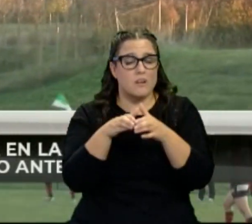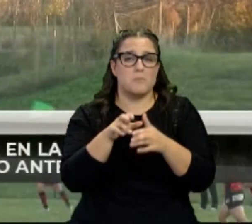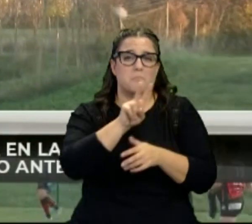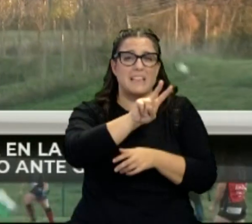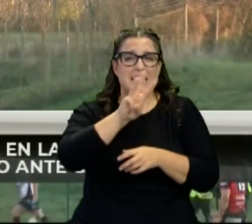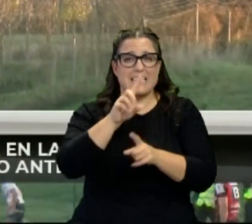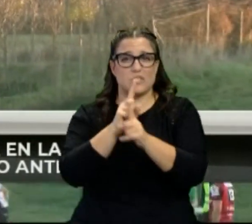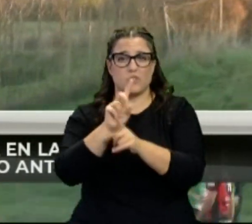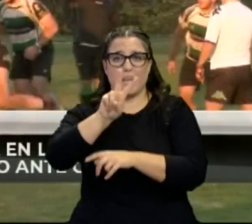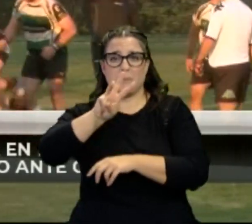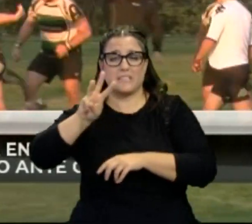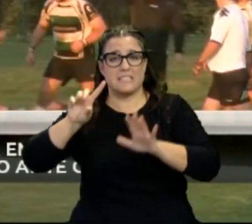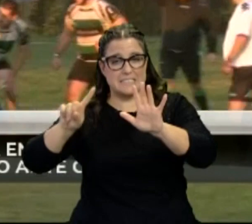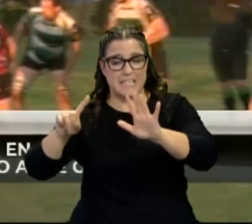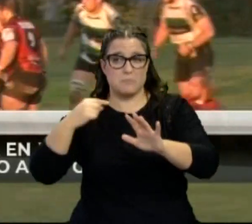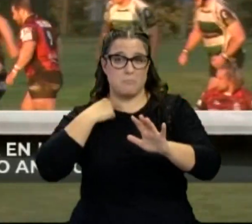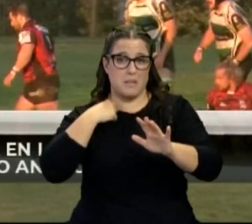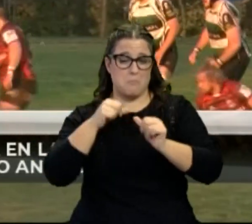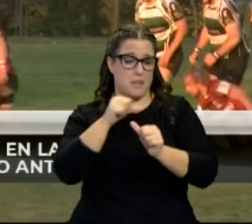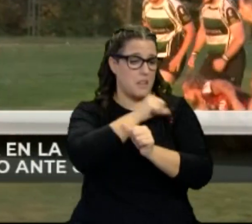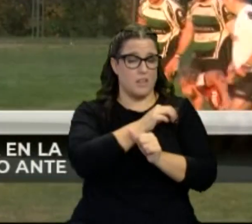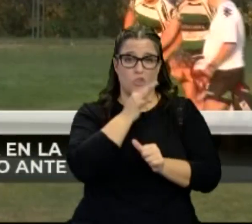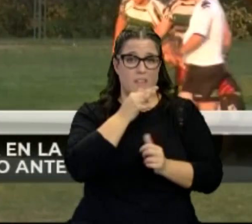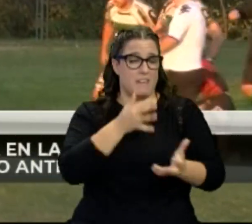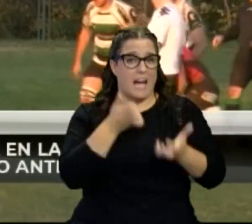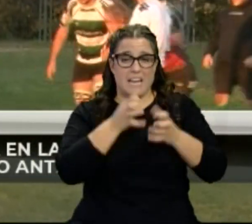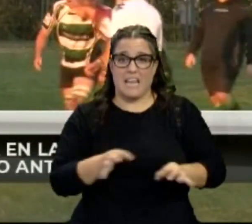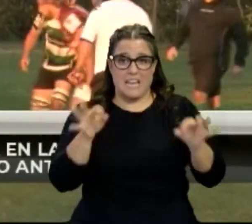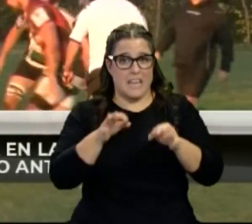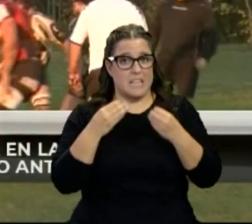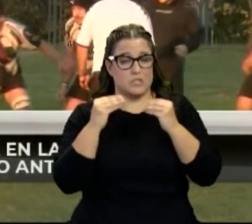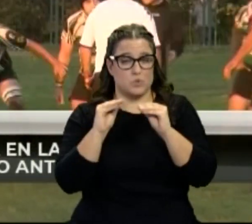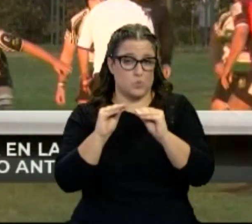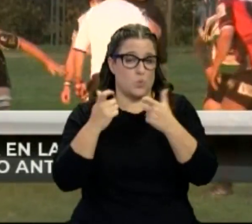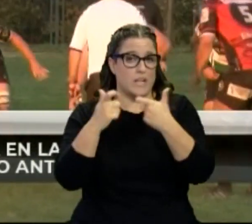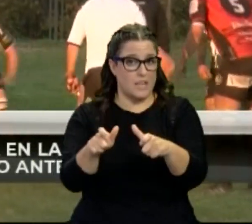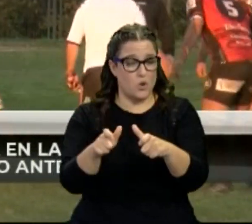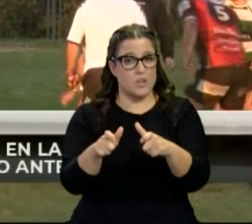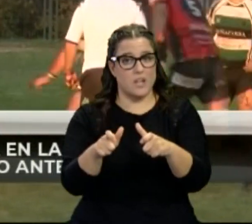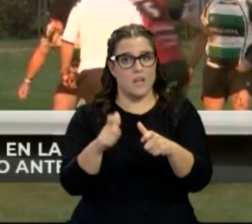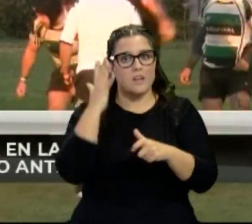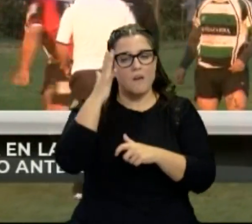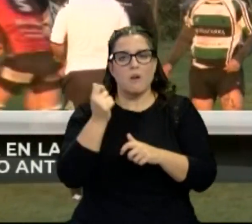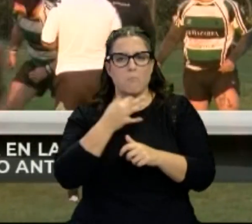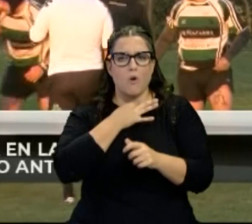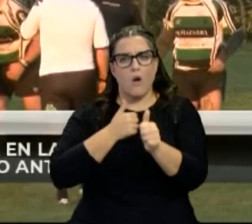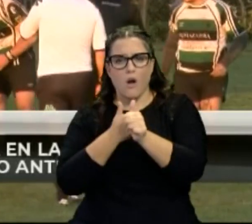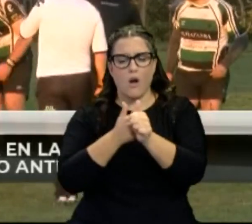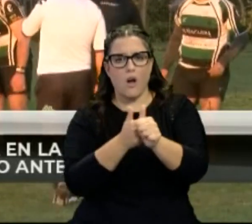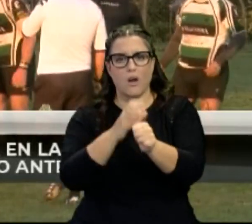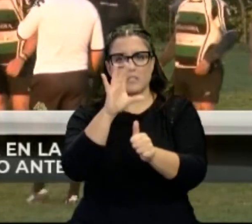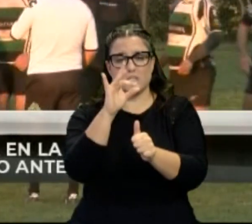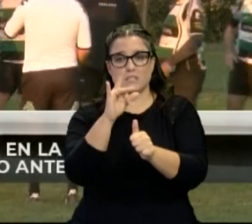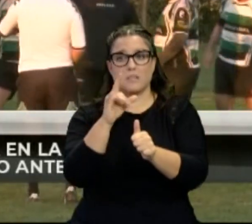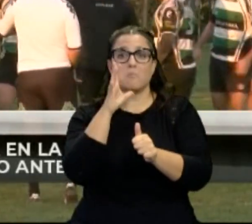es uno de los 3 equipos que aún no ha ganado en este arranque en su debut en la categoría. Los navarros pusieron en apuros al conjunto vitoriano que partía